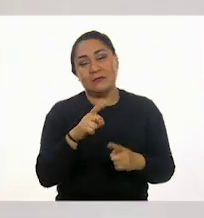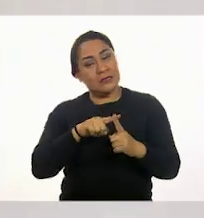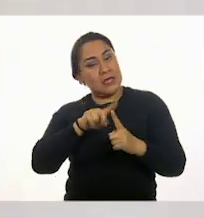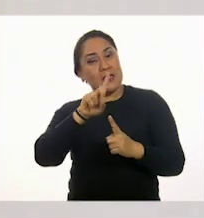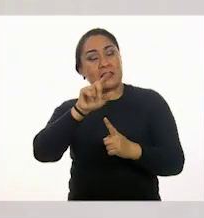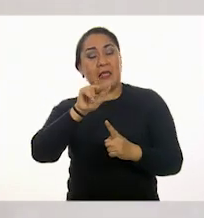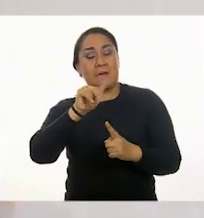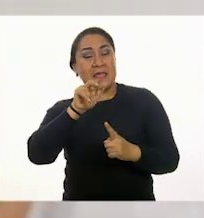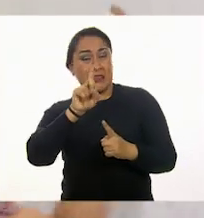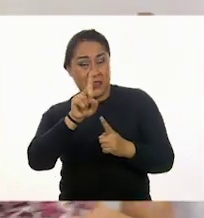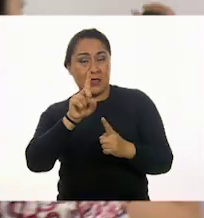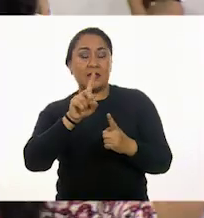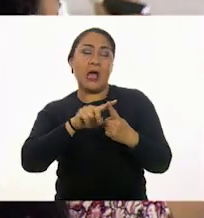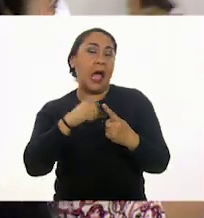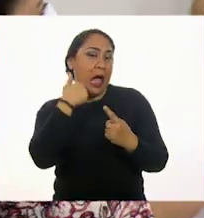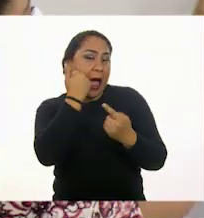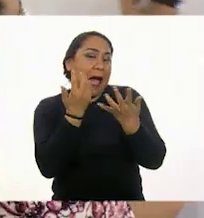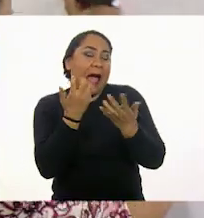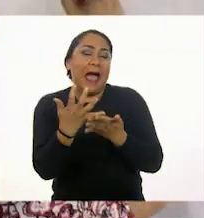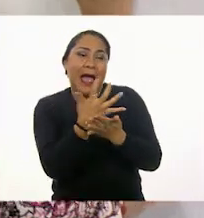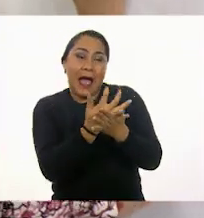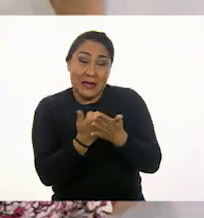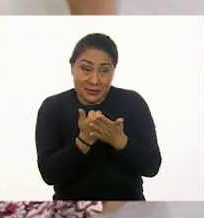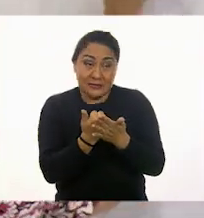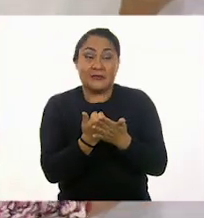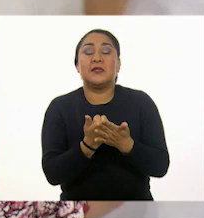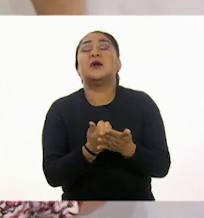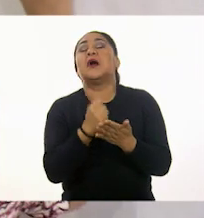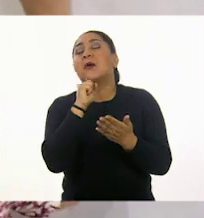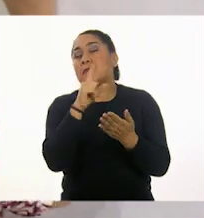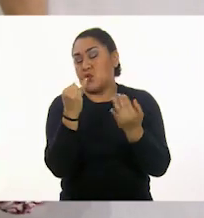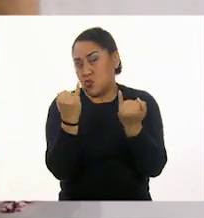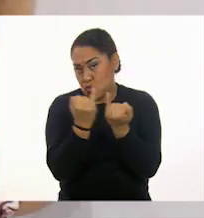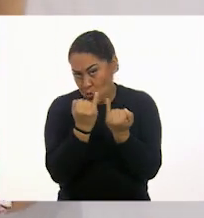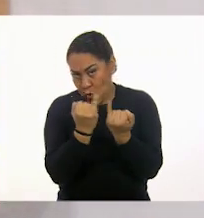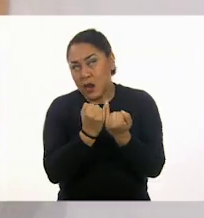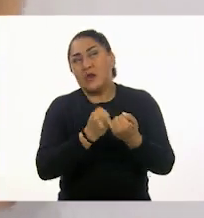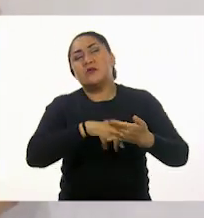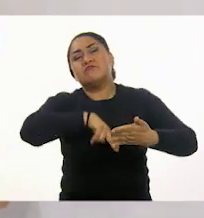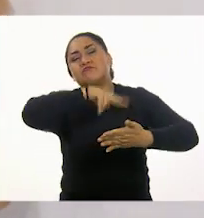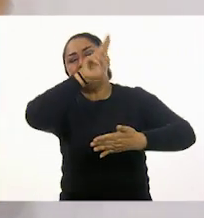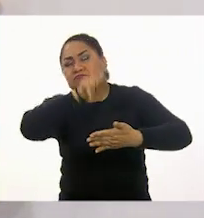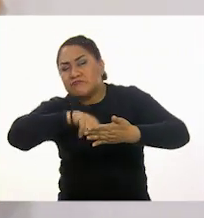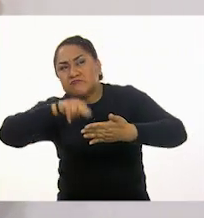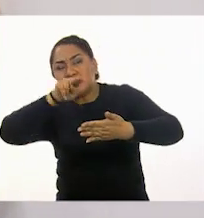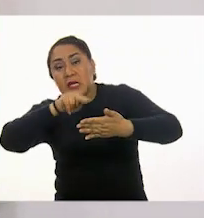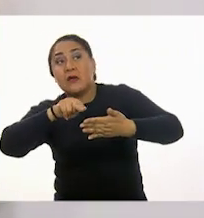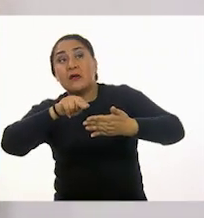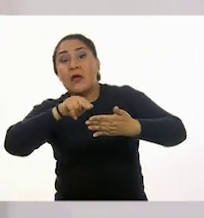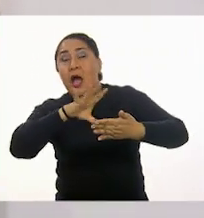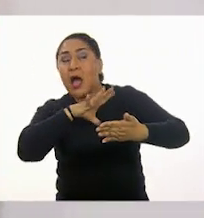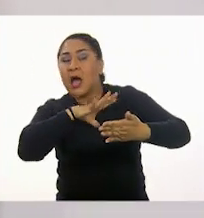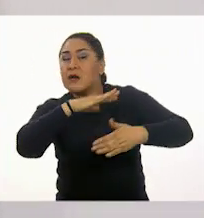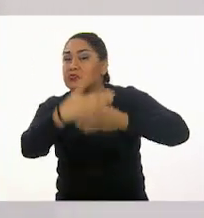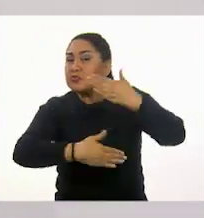David Alfaro Siqueiros quería, que también lo vieran. Si la obra se movía, el público también se